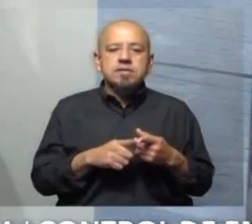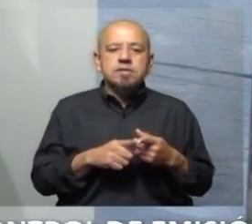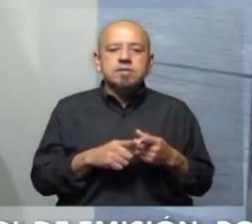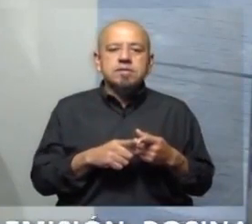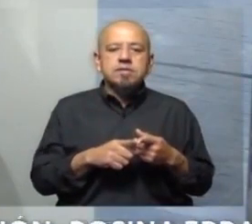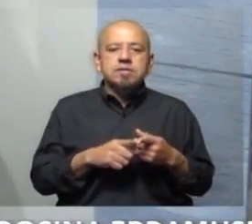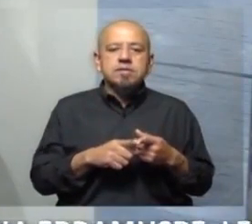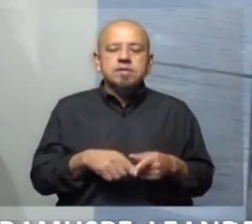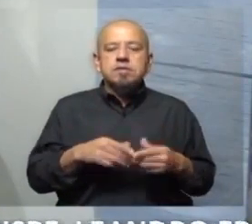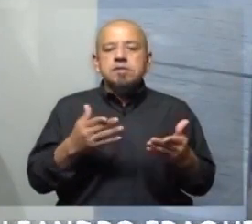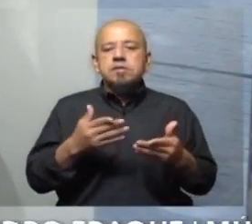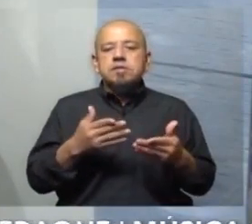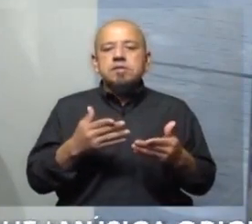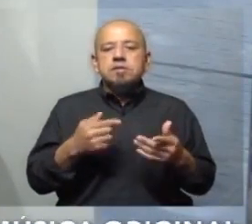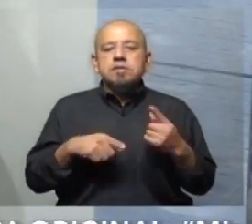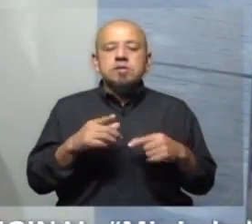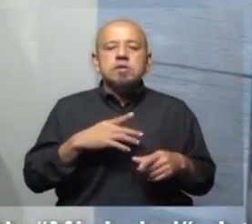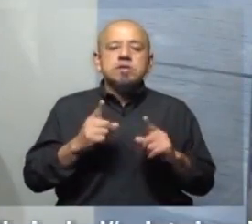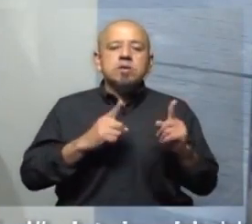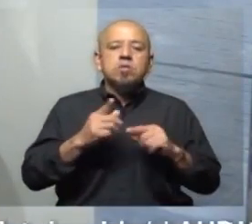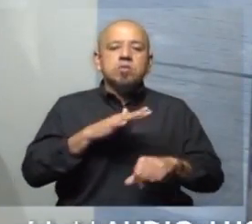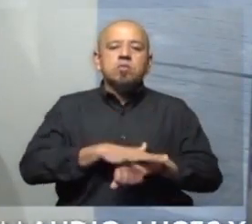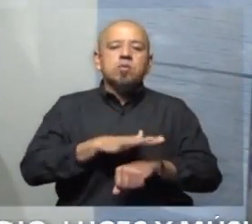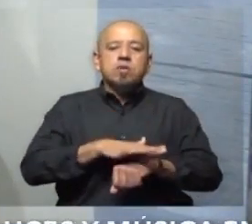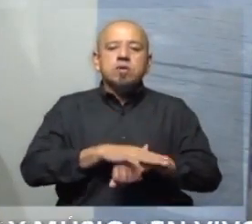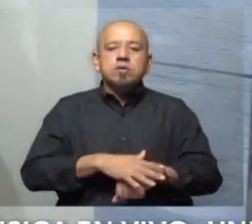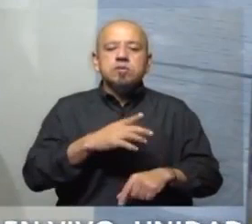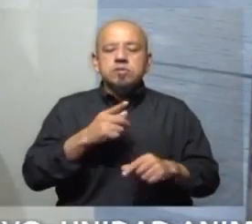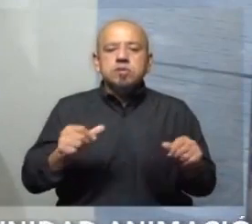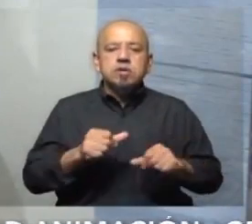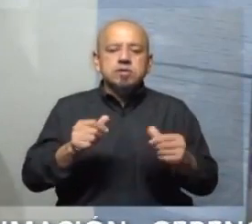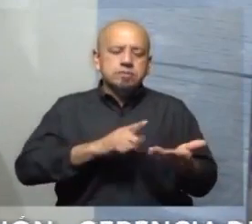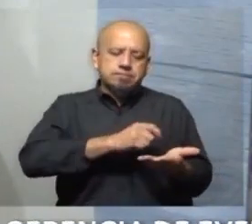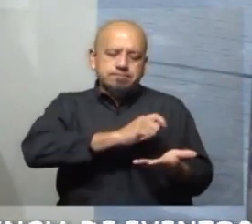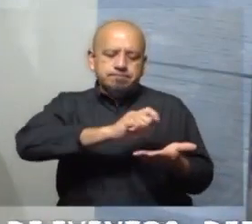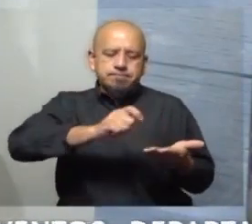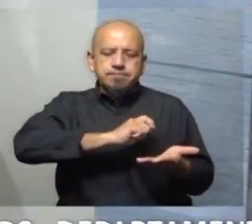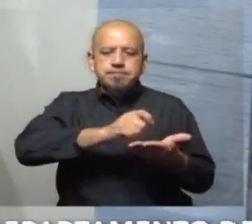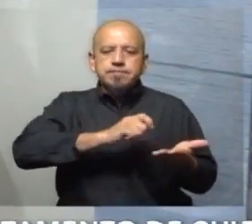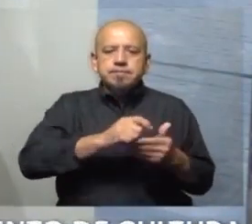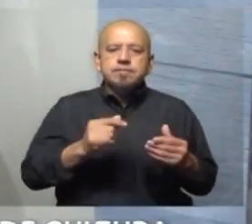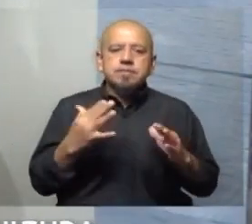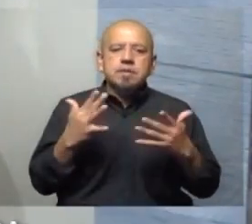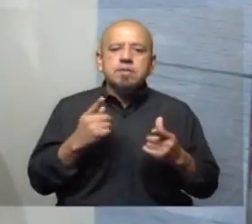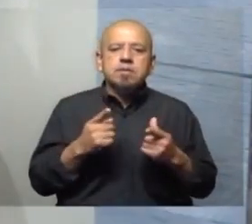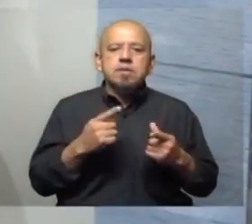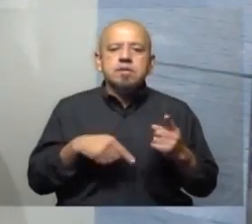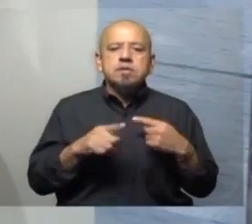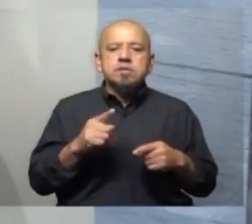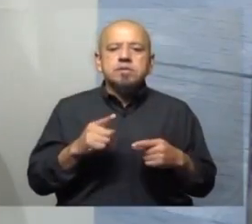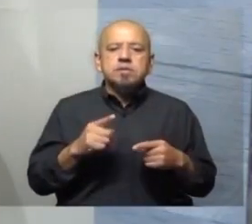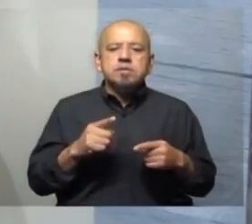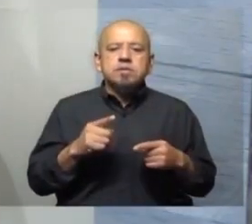una cosa muy bella Porque además ella en algún momento este utiliza caligrafía no y parece escritos bueno no el texto también